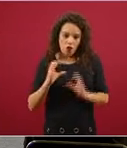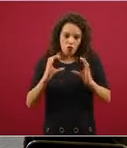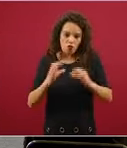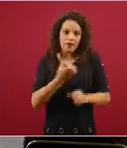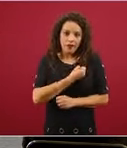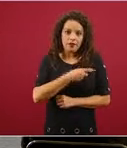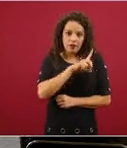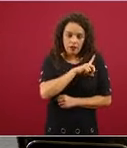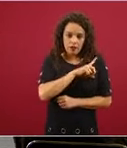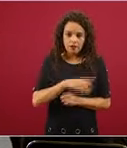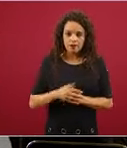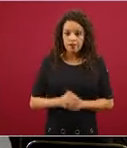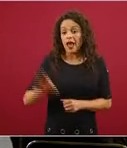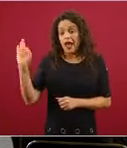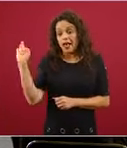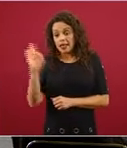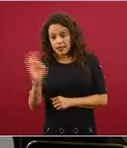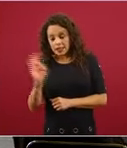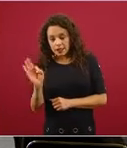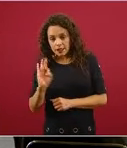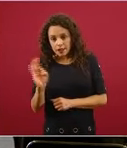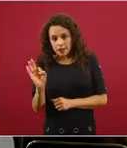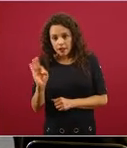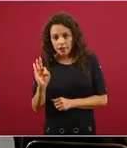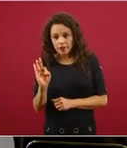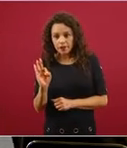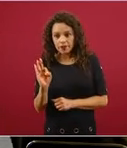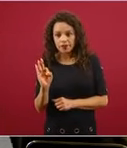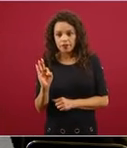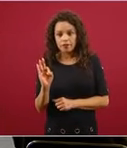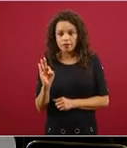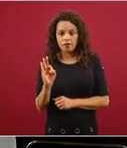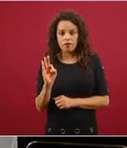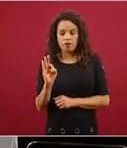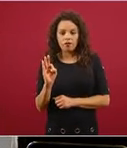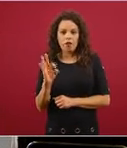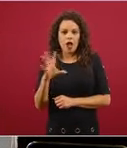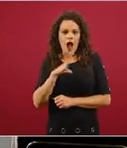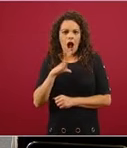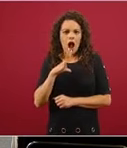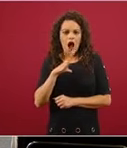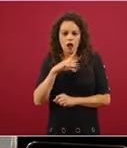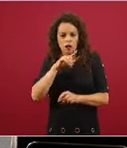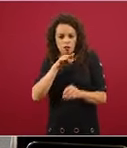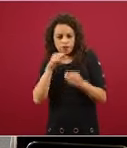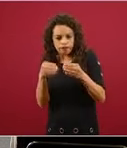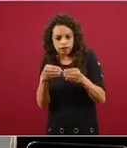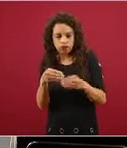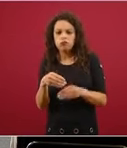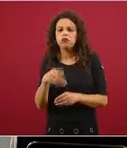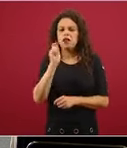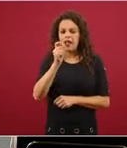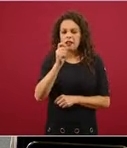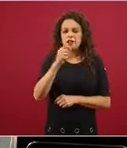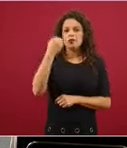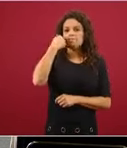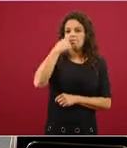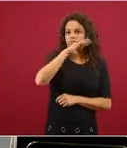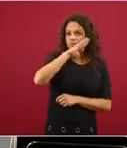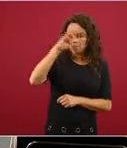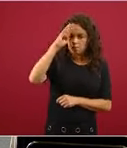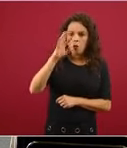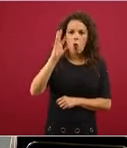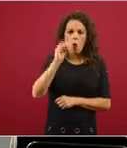fuera necesario, si hubiera una condición específica de fiebre, de malestar general, se